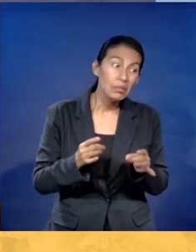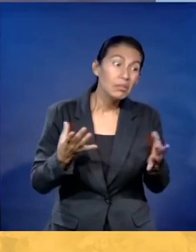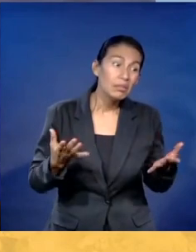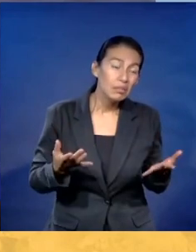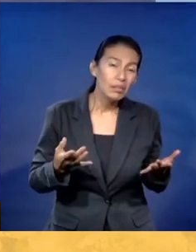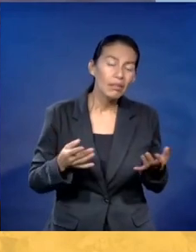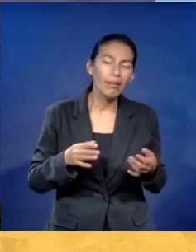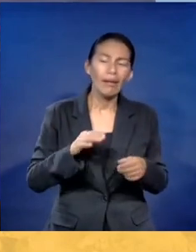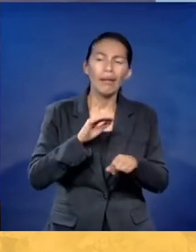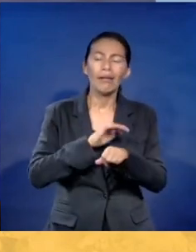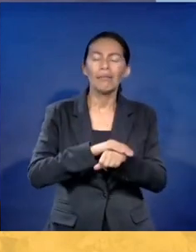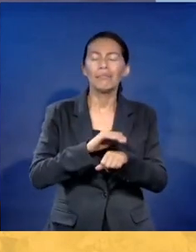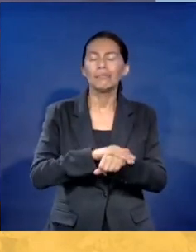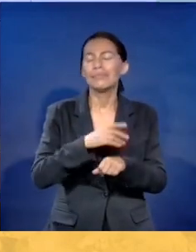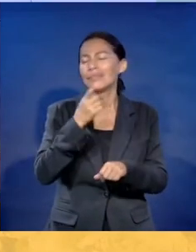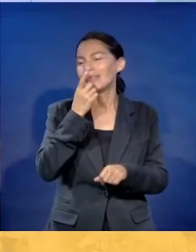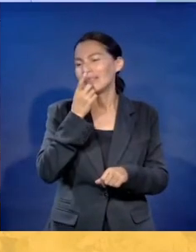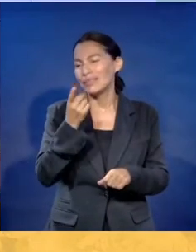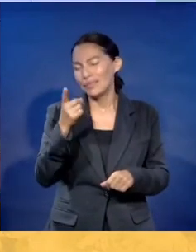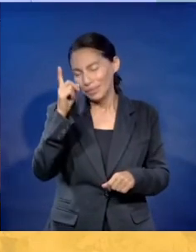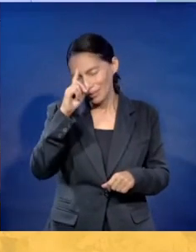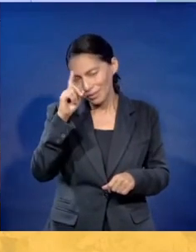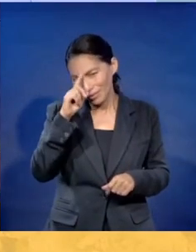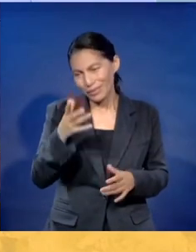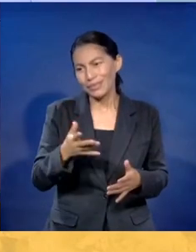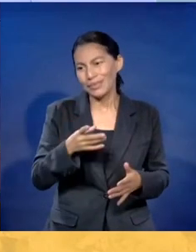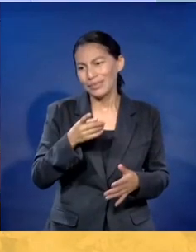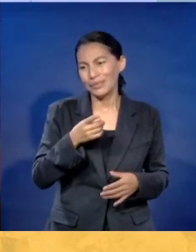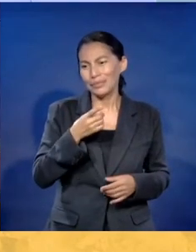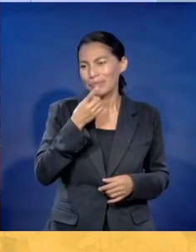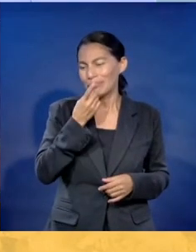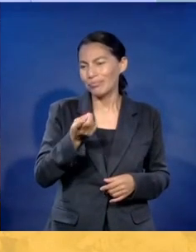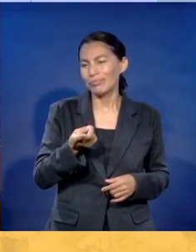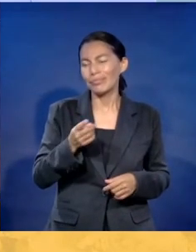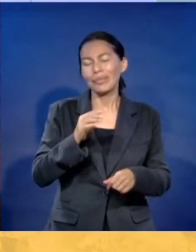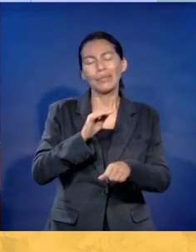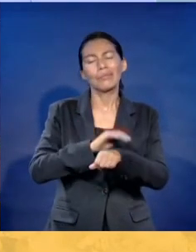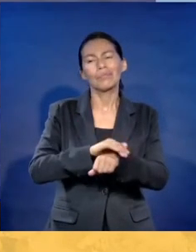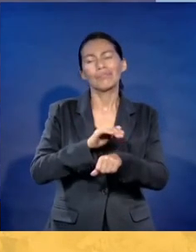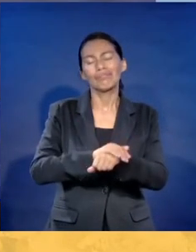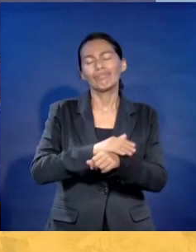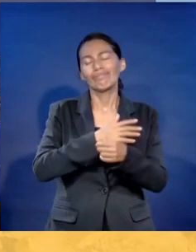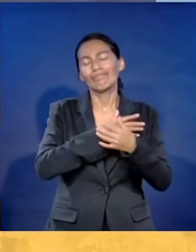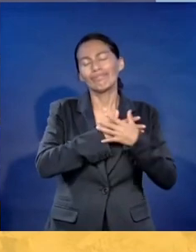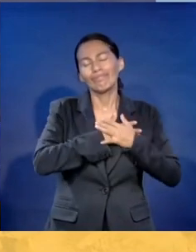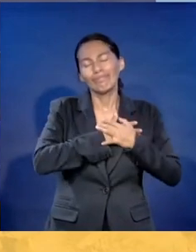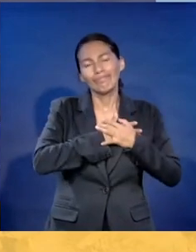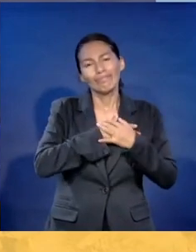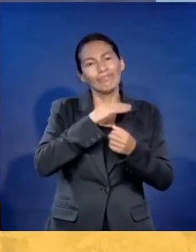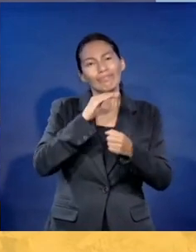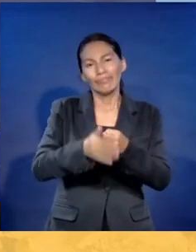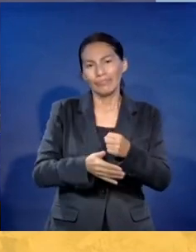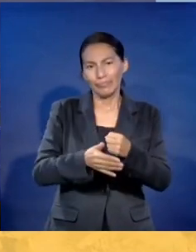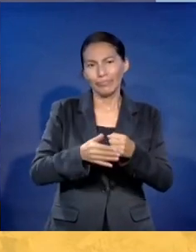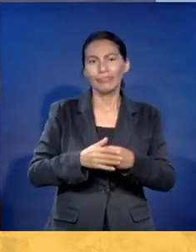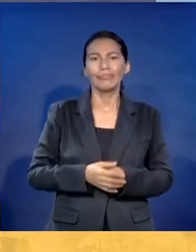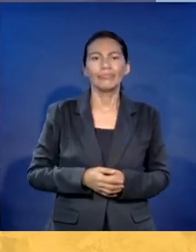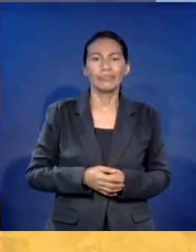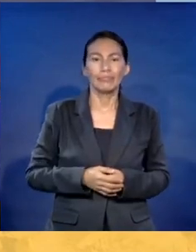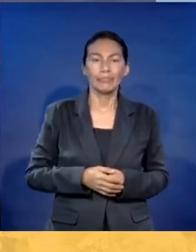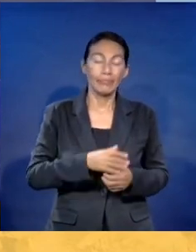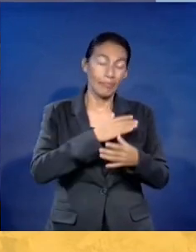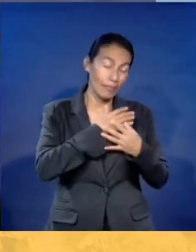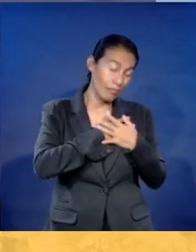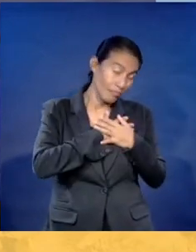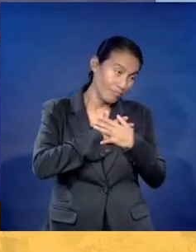amigas doctoras en relaciones dicen amiga el amor acaba ya no lo